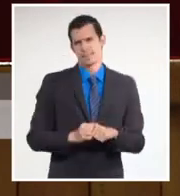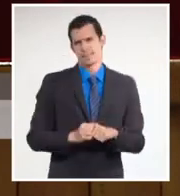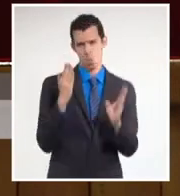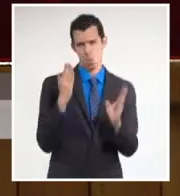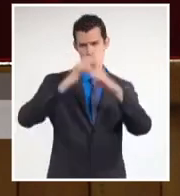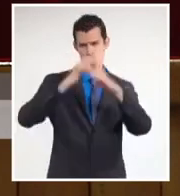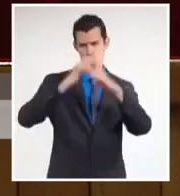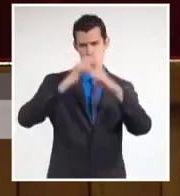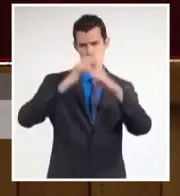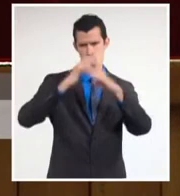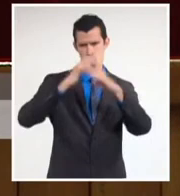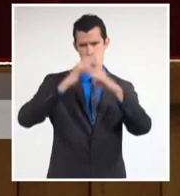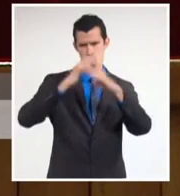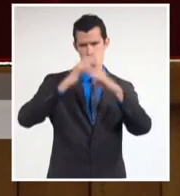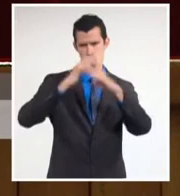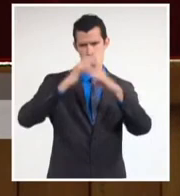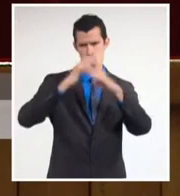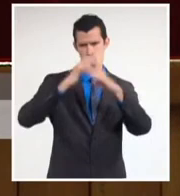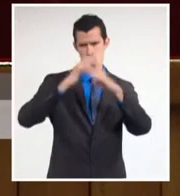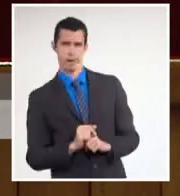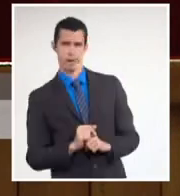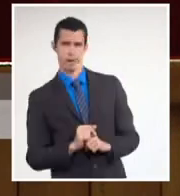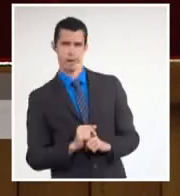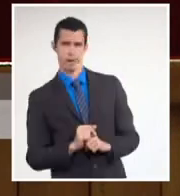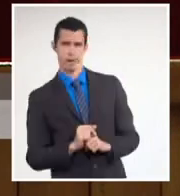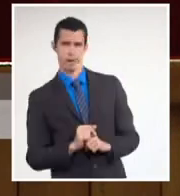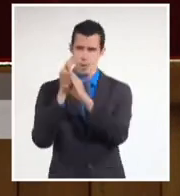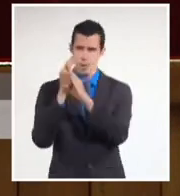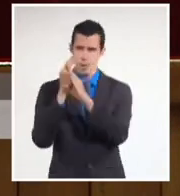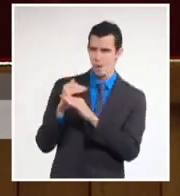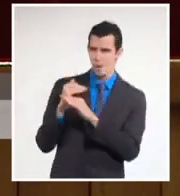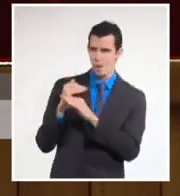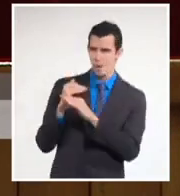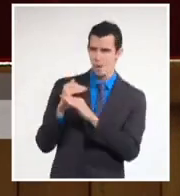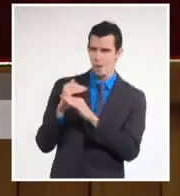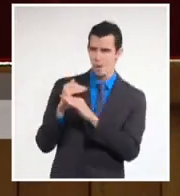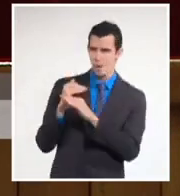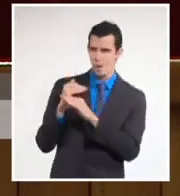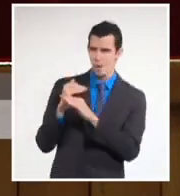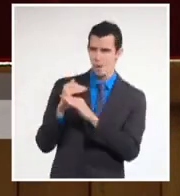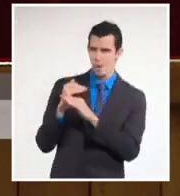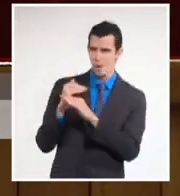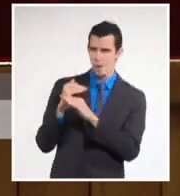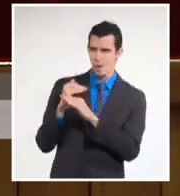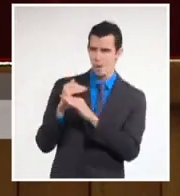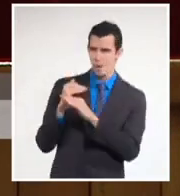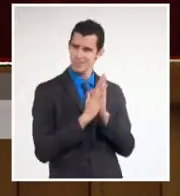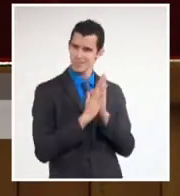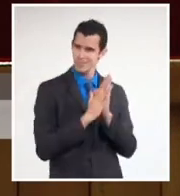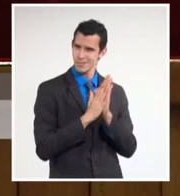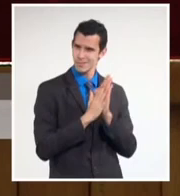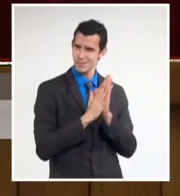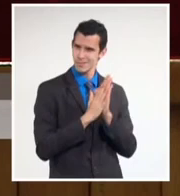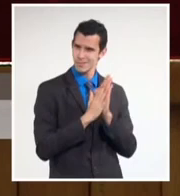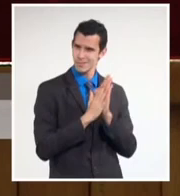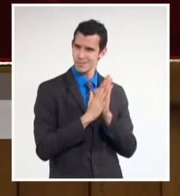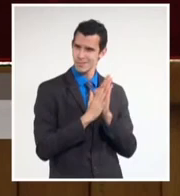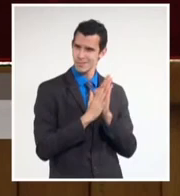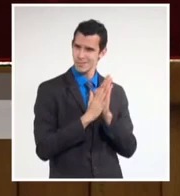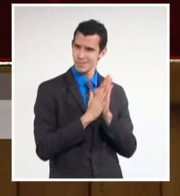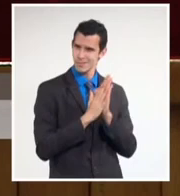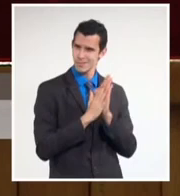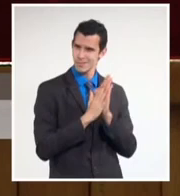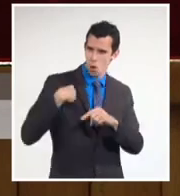del escenario de escasez que está viviendo el país, intentan vivir de eso y hacerse ricos a